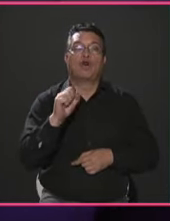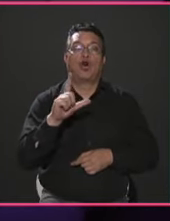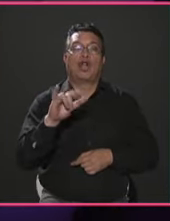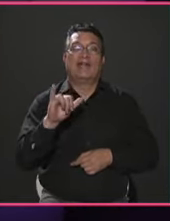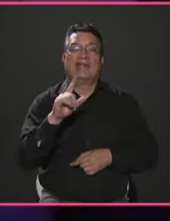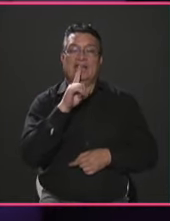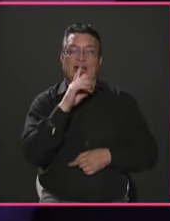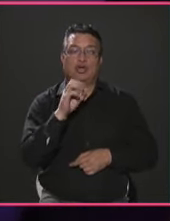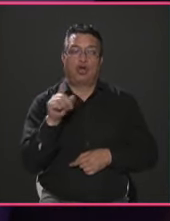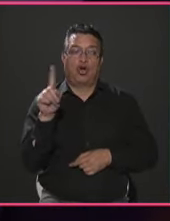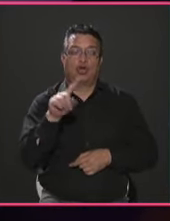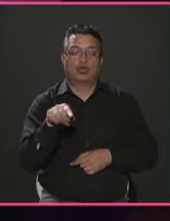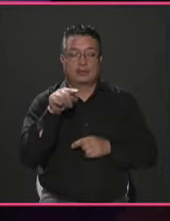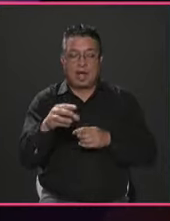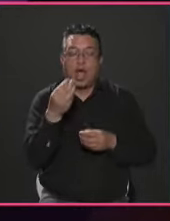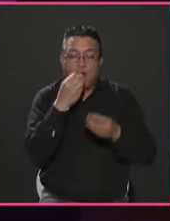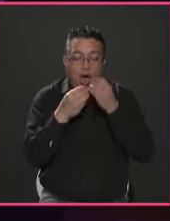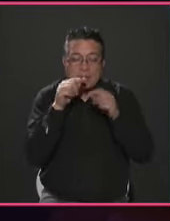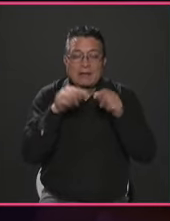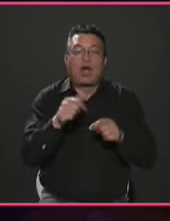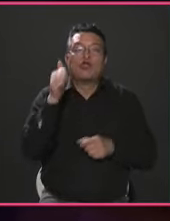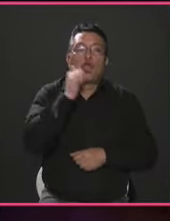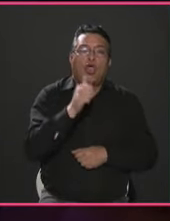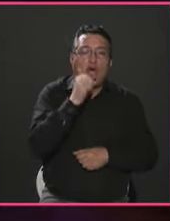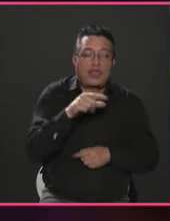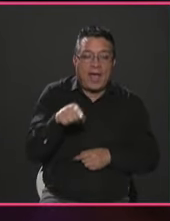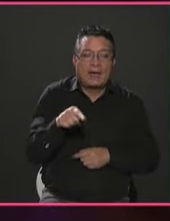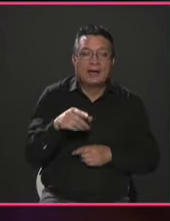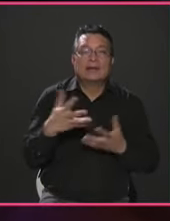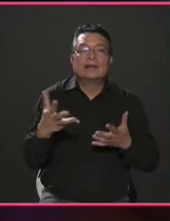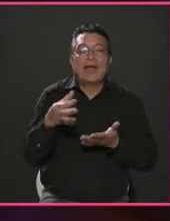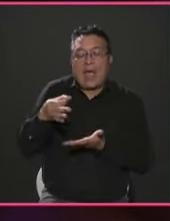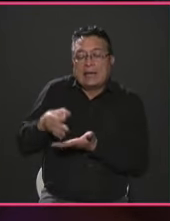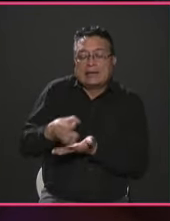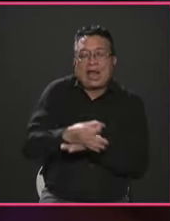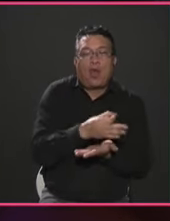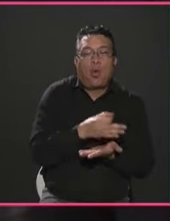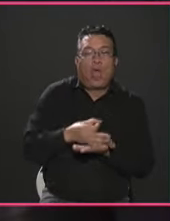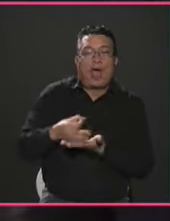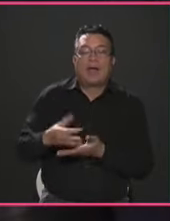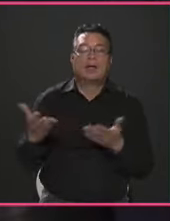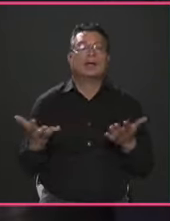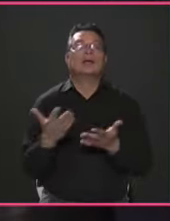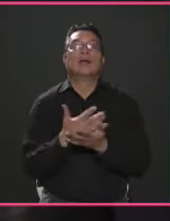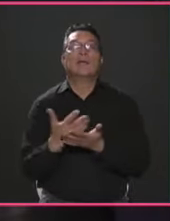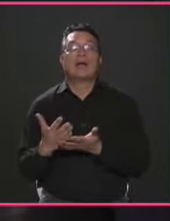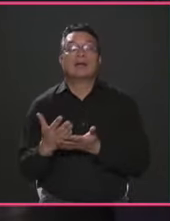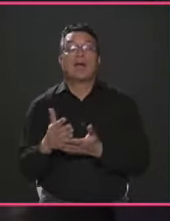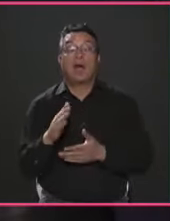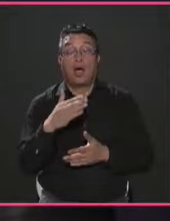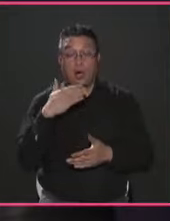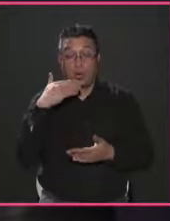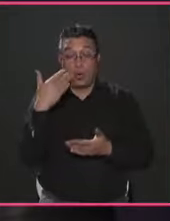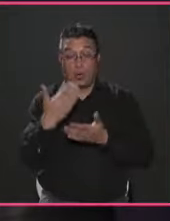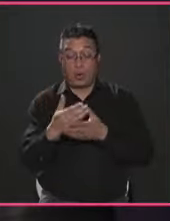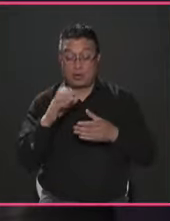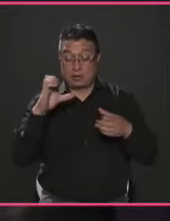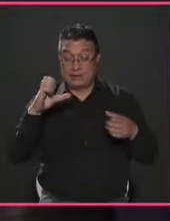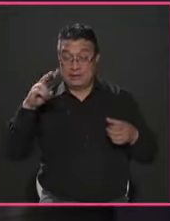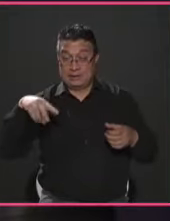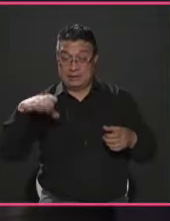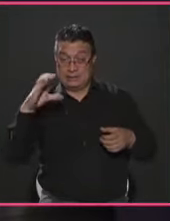todas las cosas que comen a diario Y qué ocurre en una célula Entonces es que tan pronto cuando una enzima